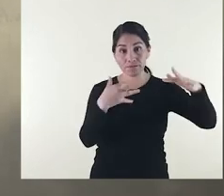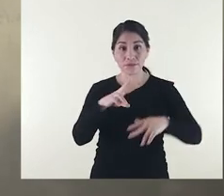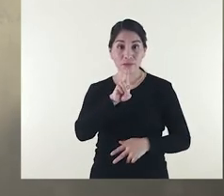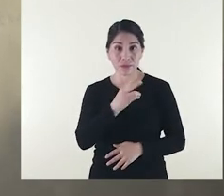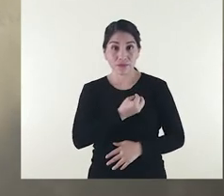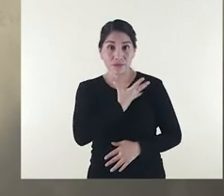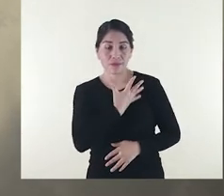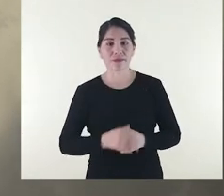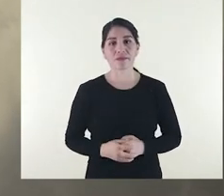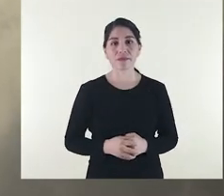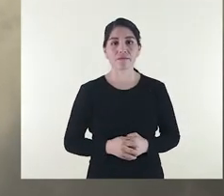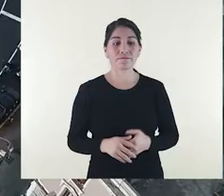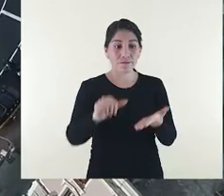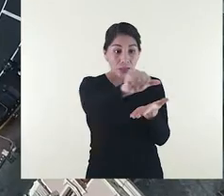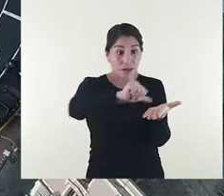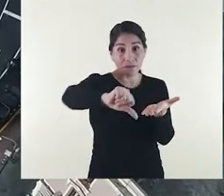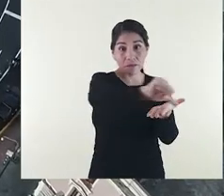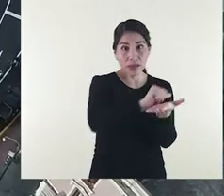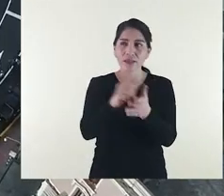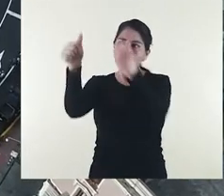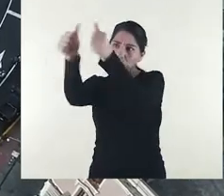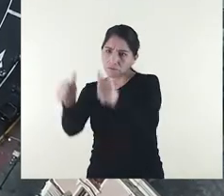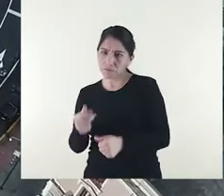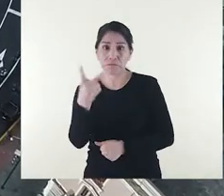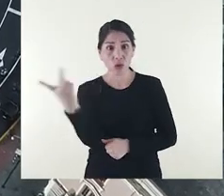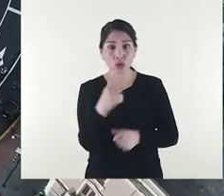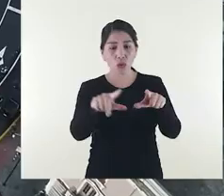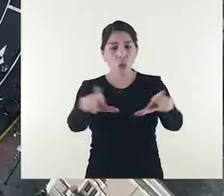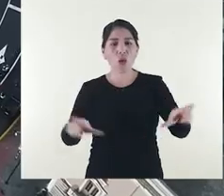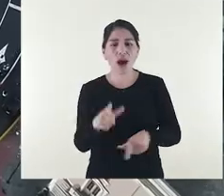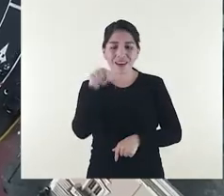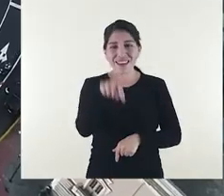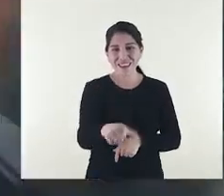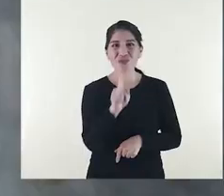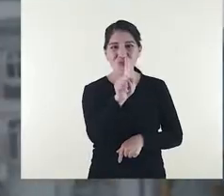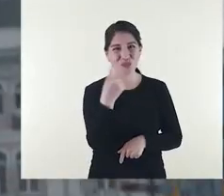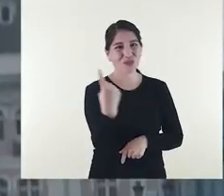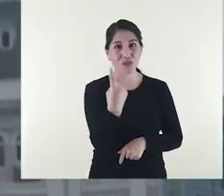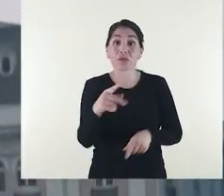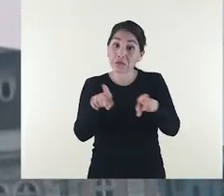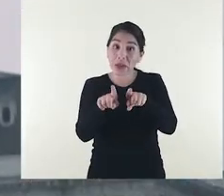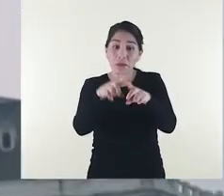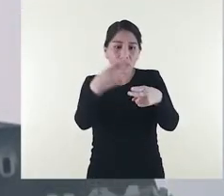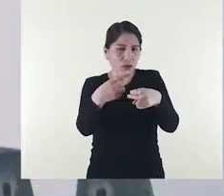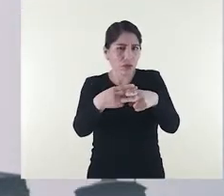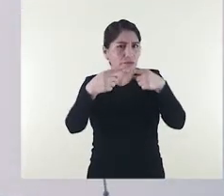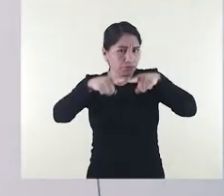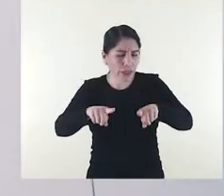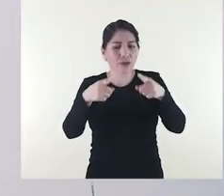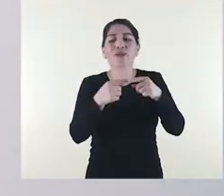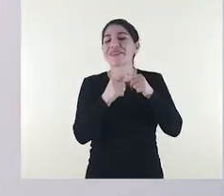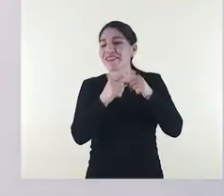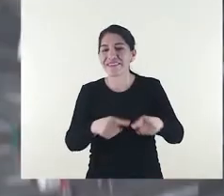Monumento al Combate del 2 de Mayo. Si bien la plaza y el monumento comparten un mismo lugar y hasta un mismo